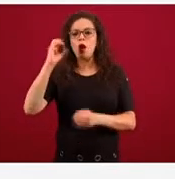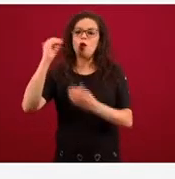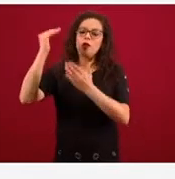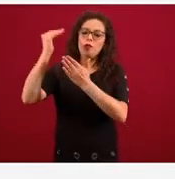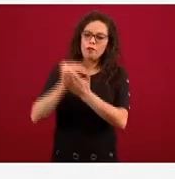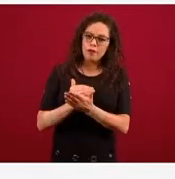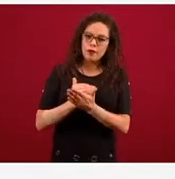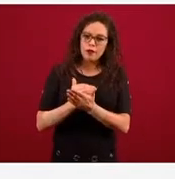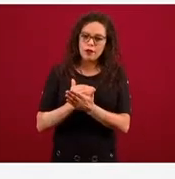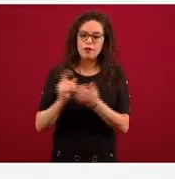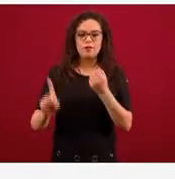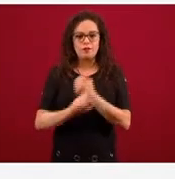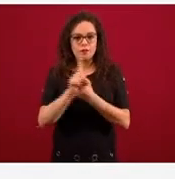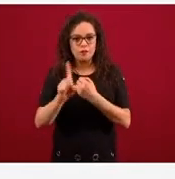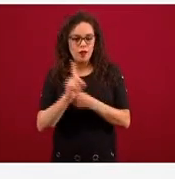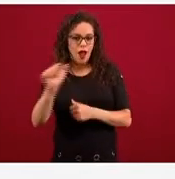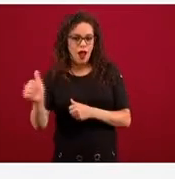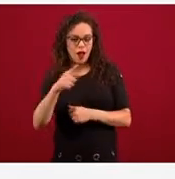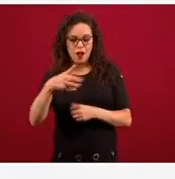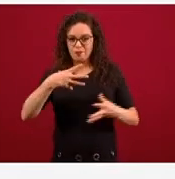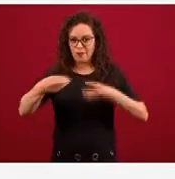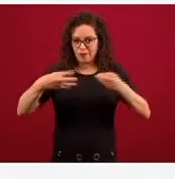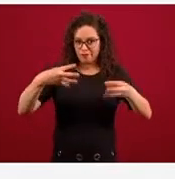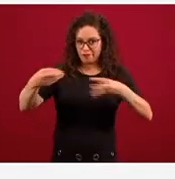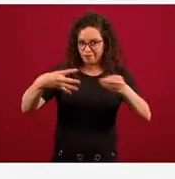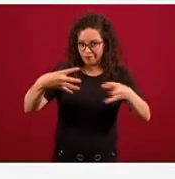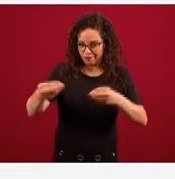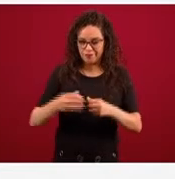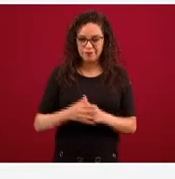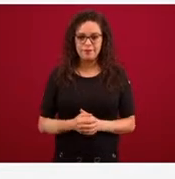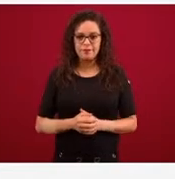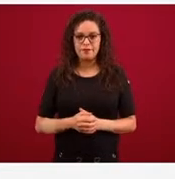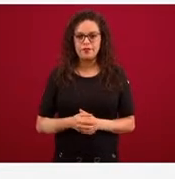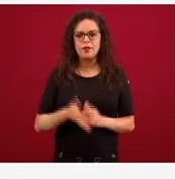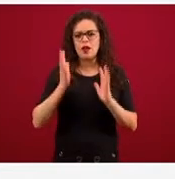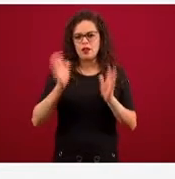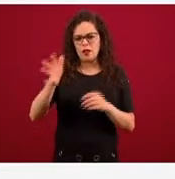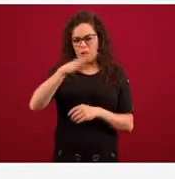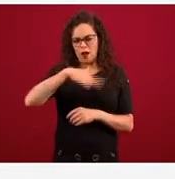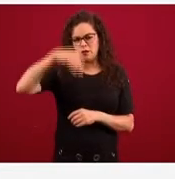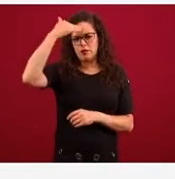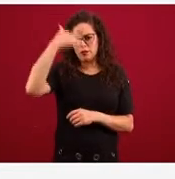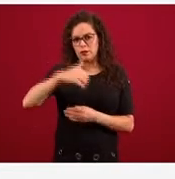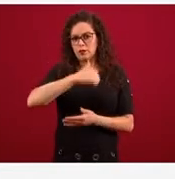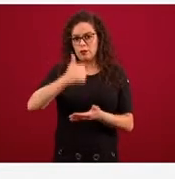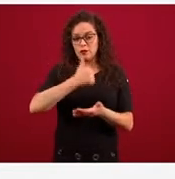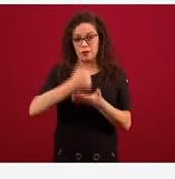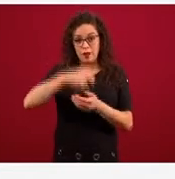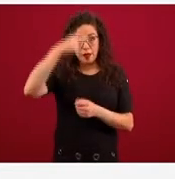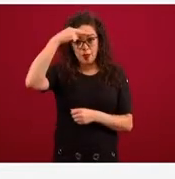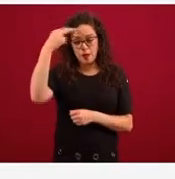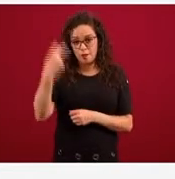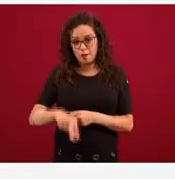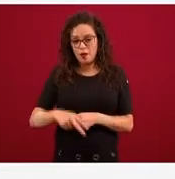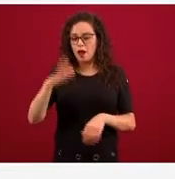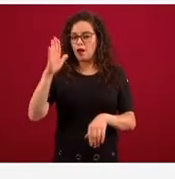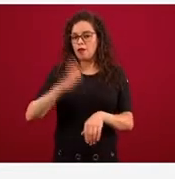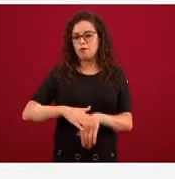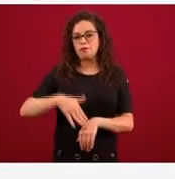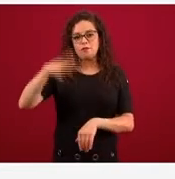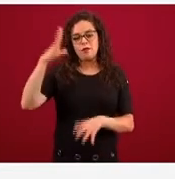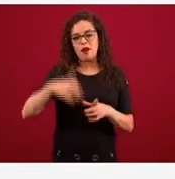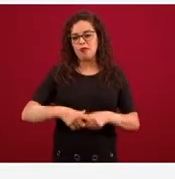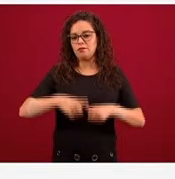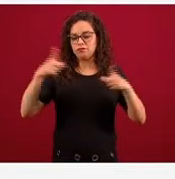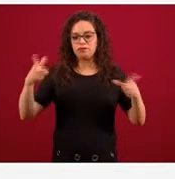menor afectación. Aún Now, así, even sabiendo with this que la Ciudad information, de México you es can la que see tiene that una de las mayores Mexico City,